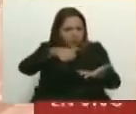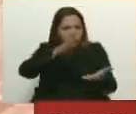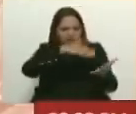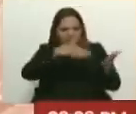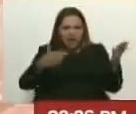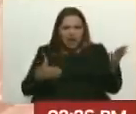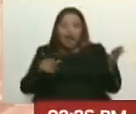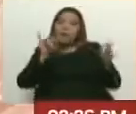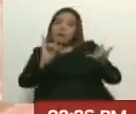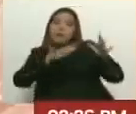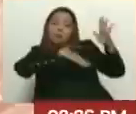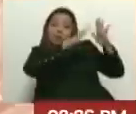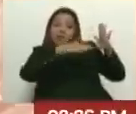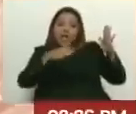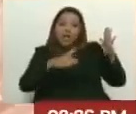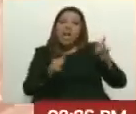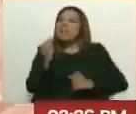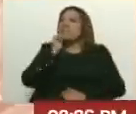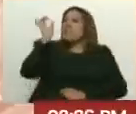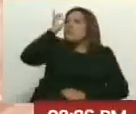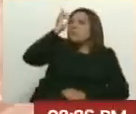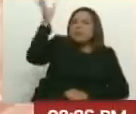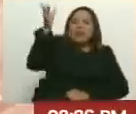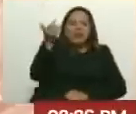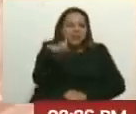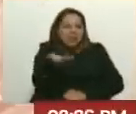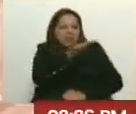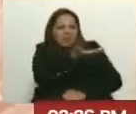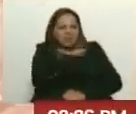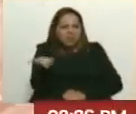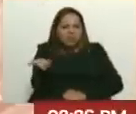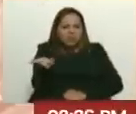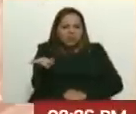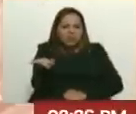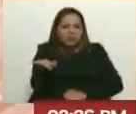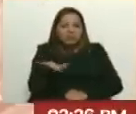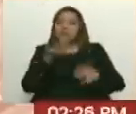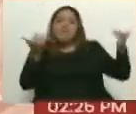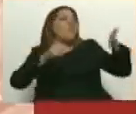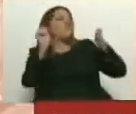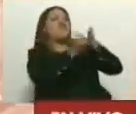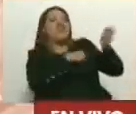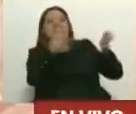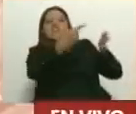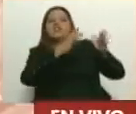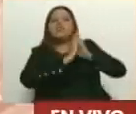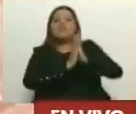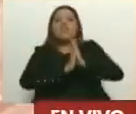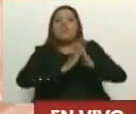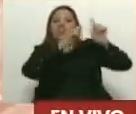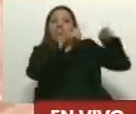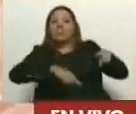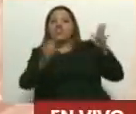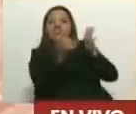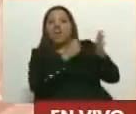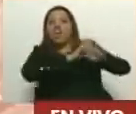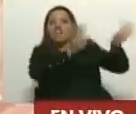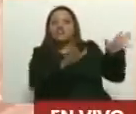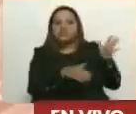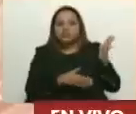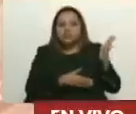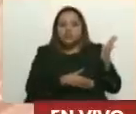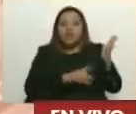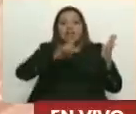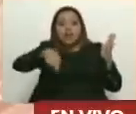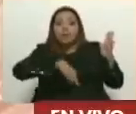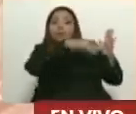y ellos pintaron. ¿A quién se le ocurrió eso? Me quitan eso de ahí, quitan eso de ahí. Y cuando vayan